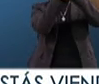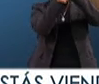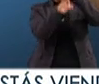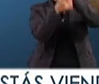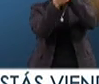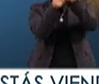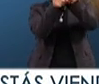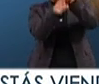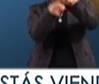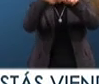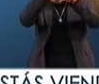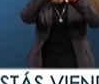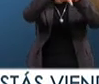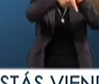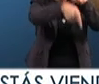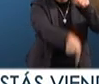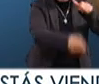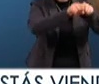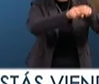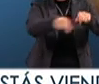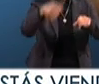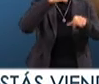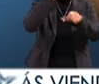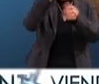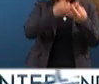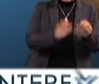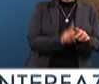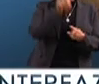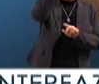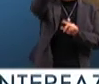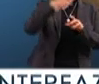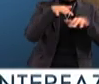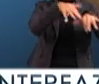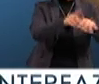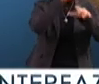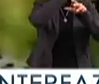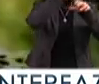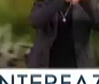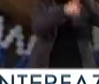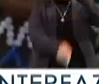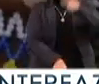caída libre o dirigida que puede ser lanzada desde tierra mar o aire